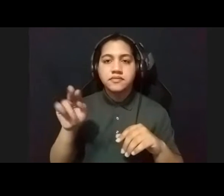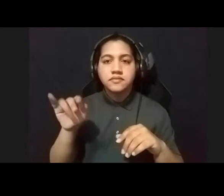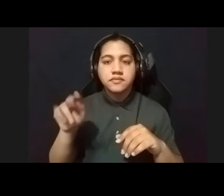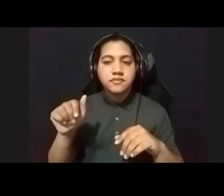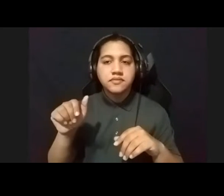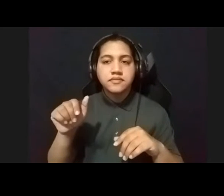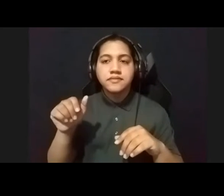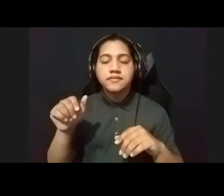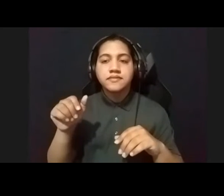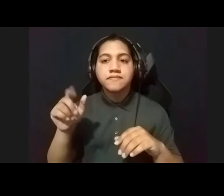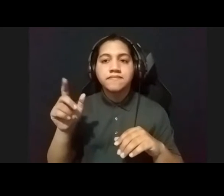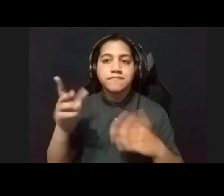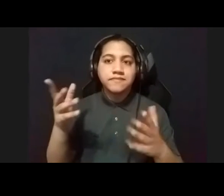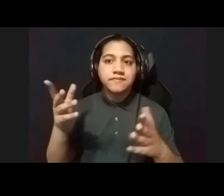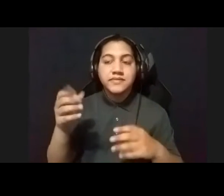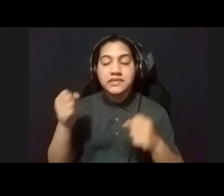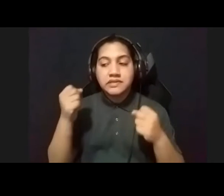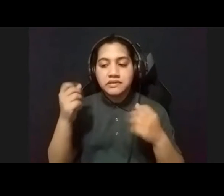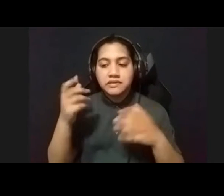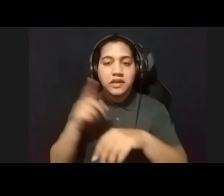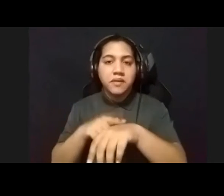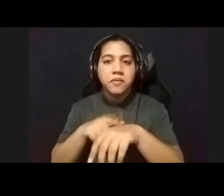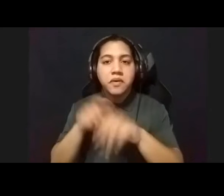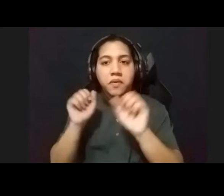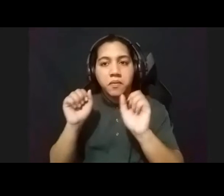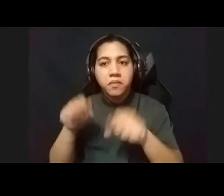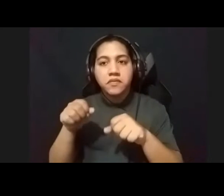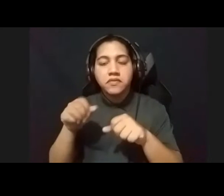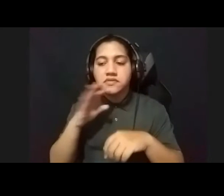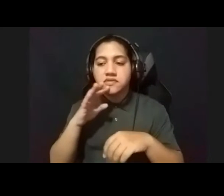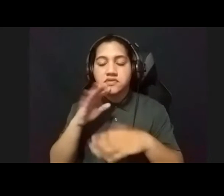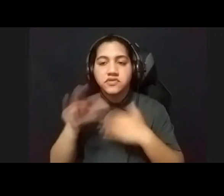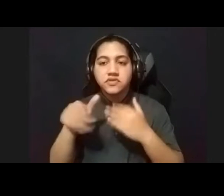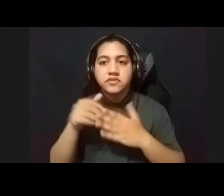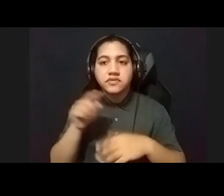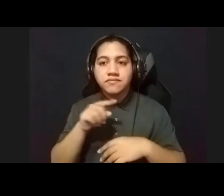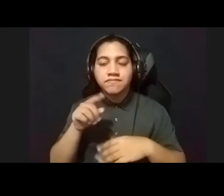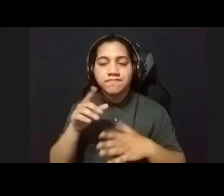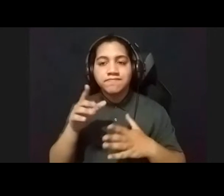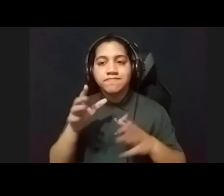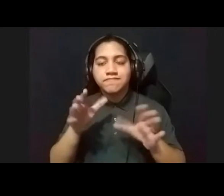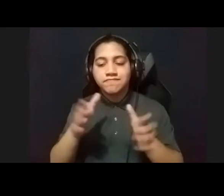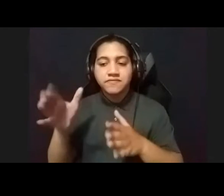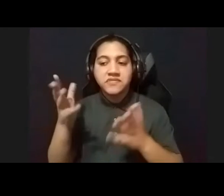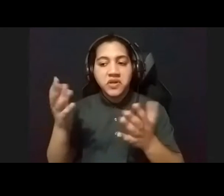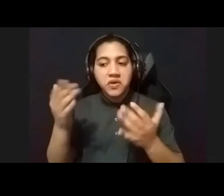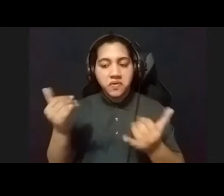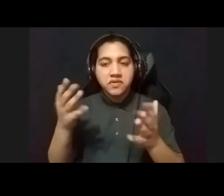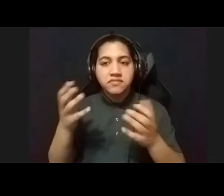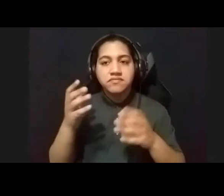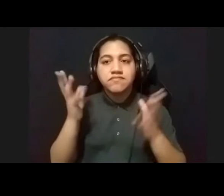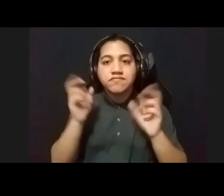que estar como que bastante tiempo para poder hablar de todas ellas, pero ahora me gustaría escucharlos a